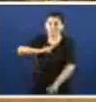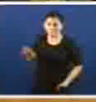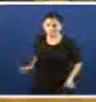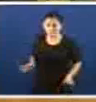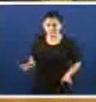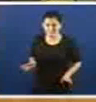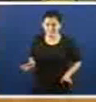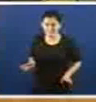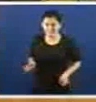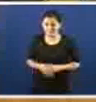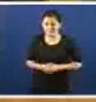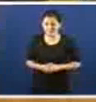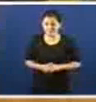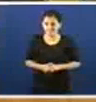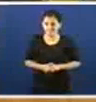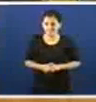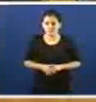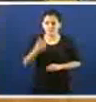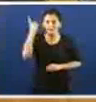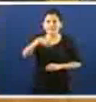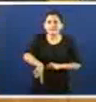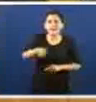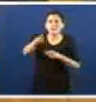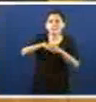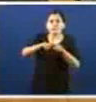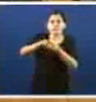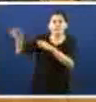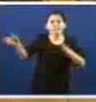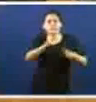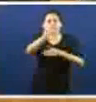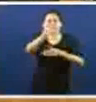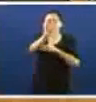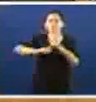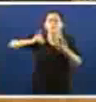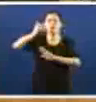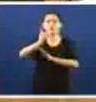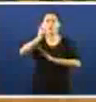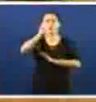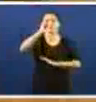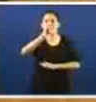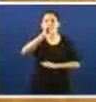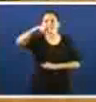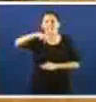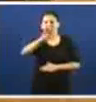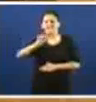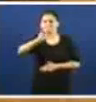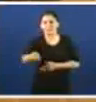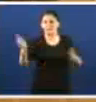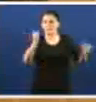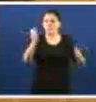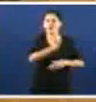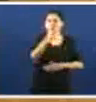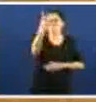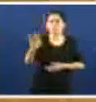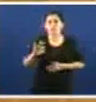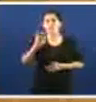era o tipo do tramo superior do income tax nos tempos dos anos 40 e